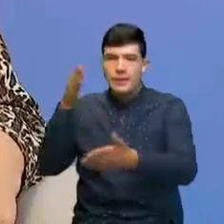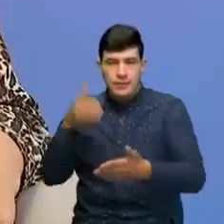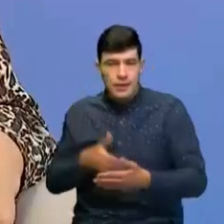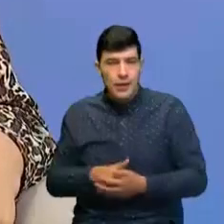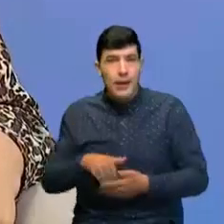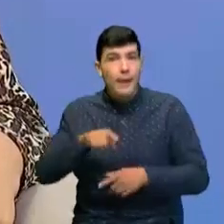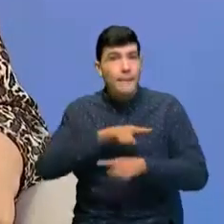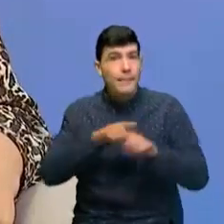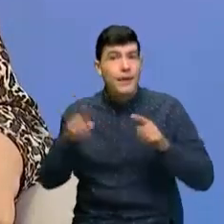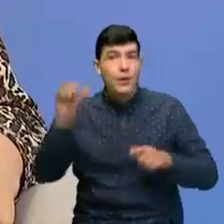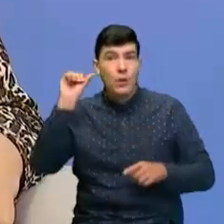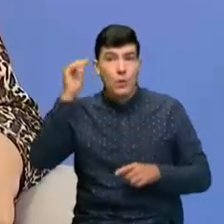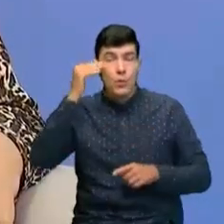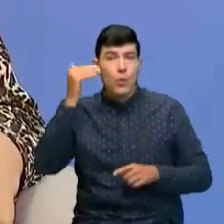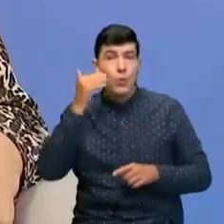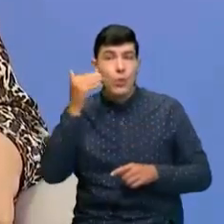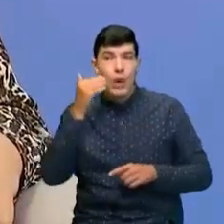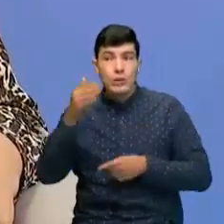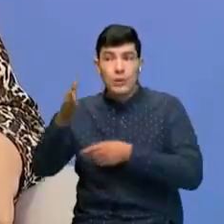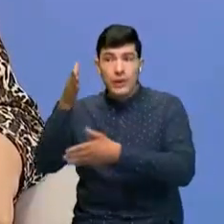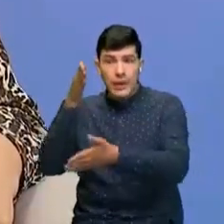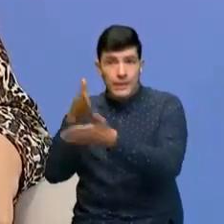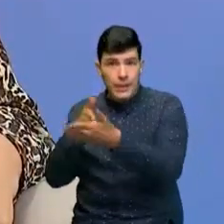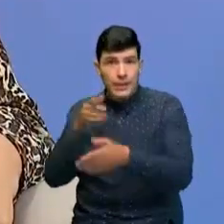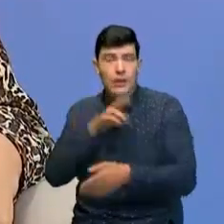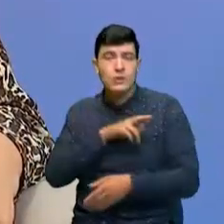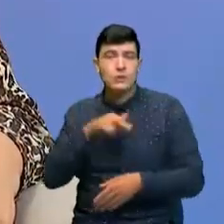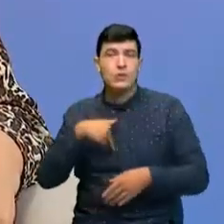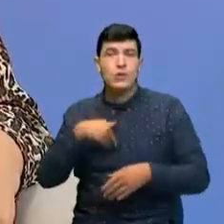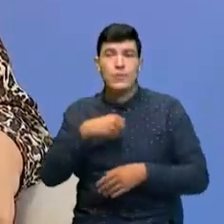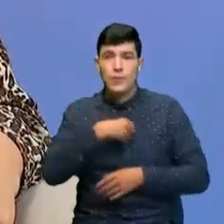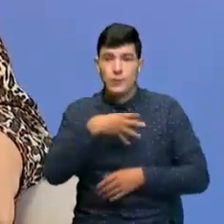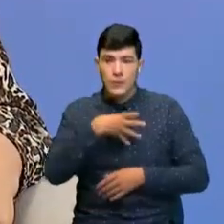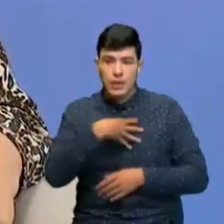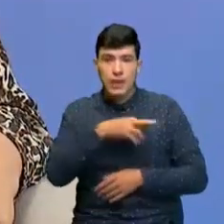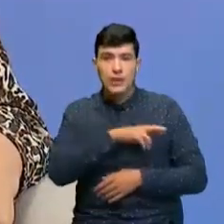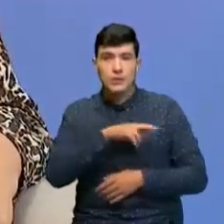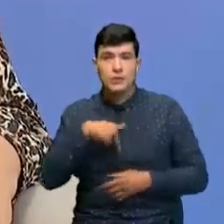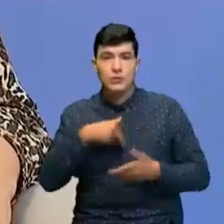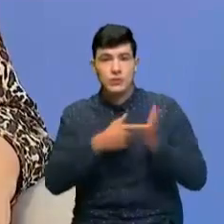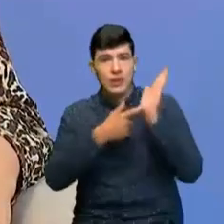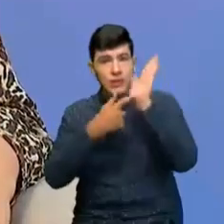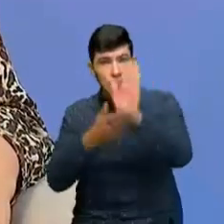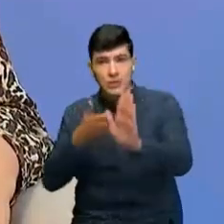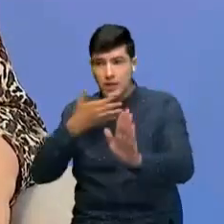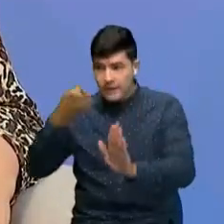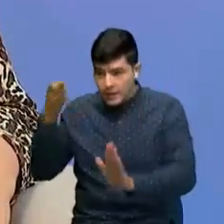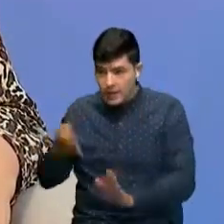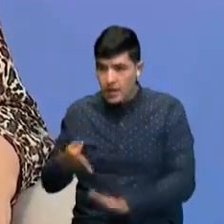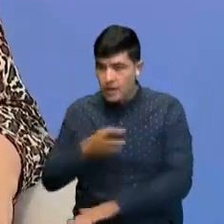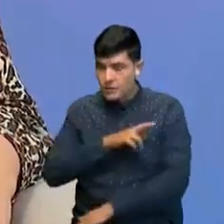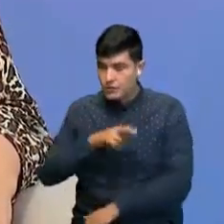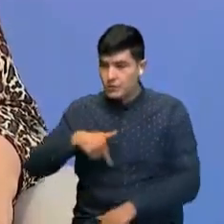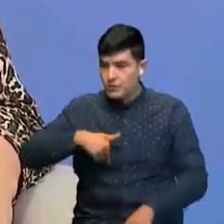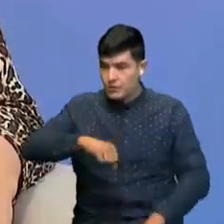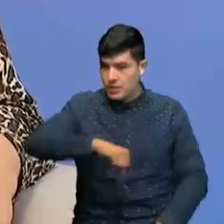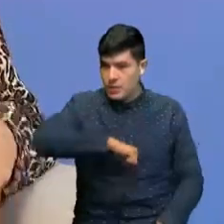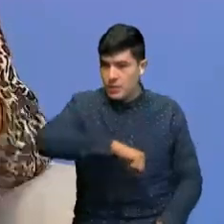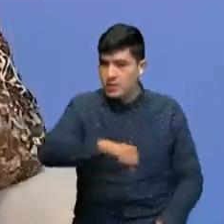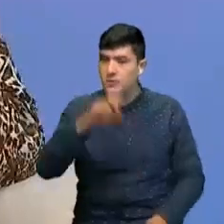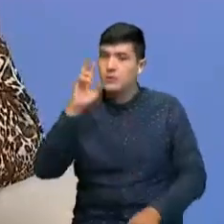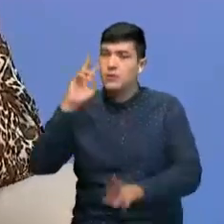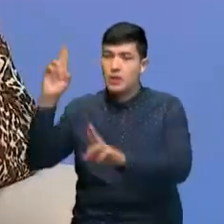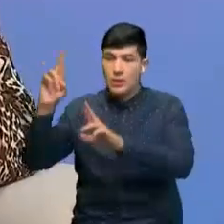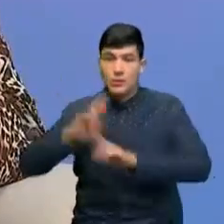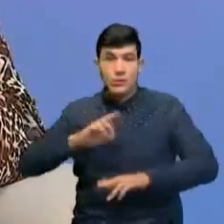Pero recuerde que cuando ya llegan los estrados judiciales tenemos la oportunidad de demostrar que efectivamente tenemos ese derecho y nos